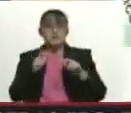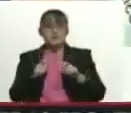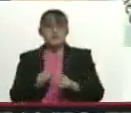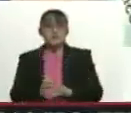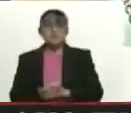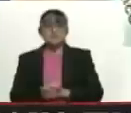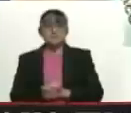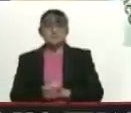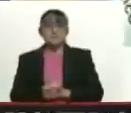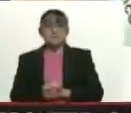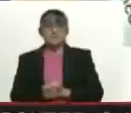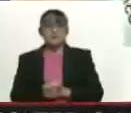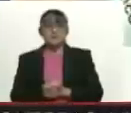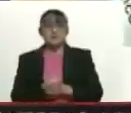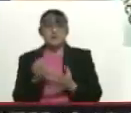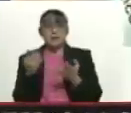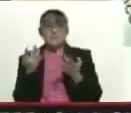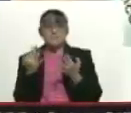cruzándose las manos,